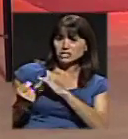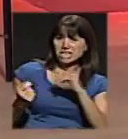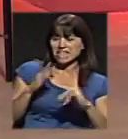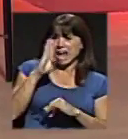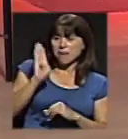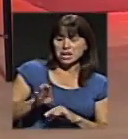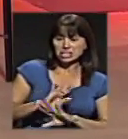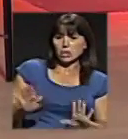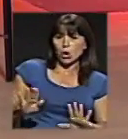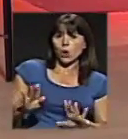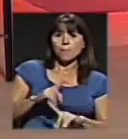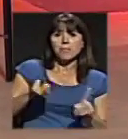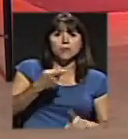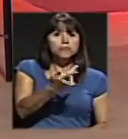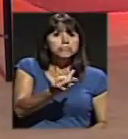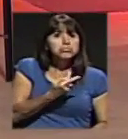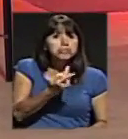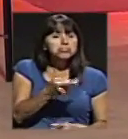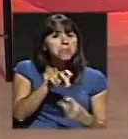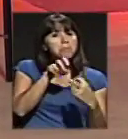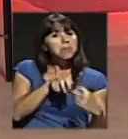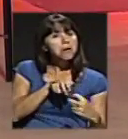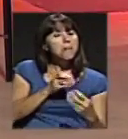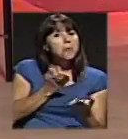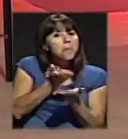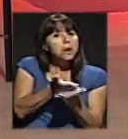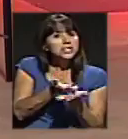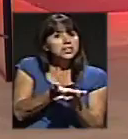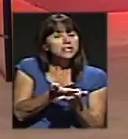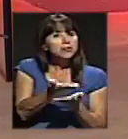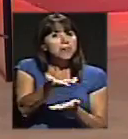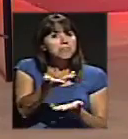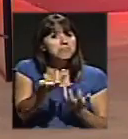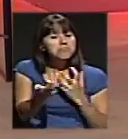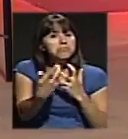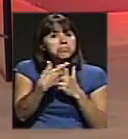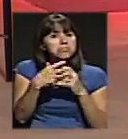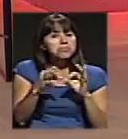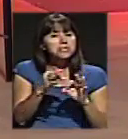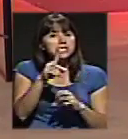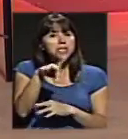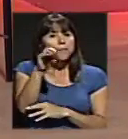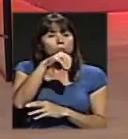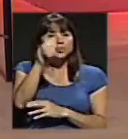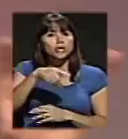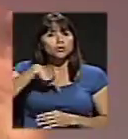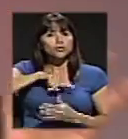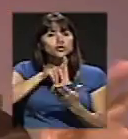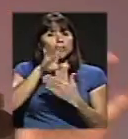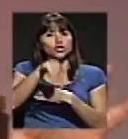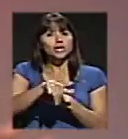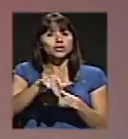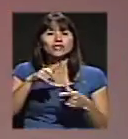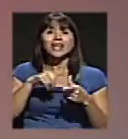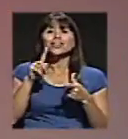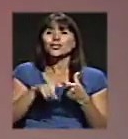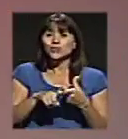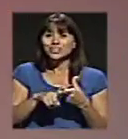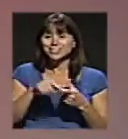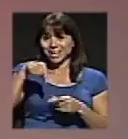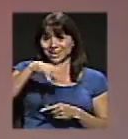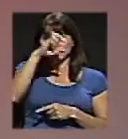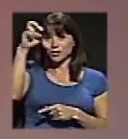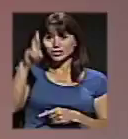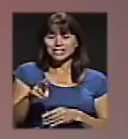propuestas y resulta que coinciden con el 100% de nuestros proyectos. Entonces, aunque ha habido toda una campaña de desprestigio en Costa